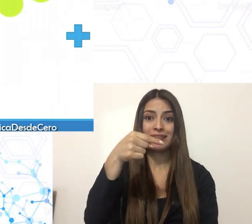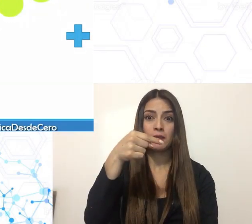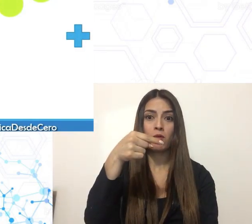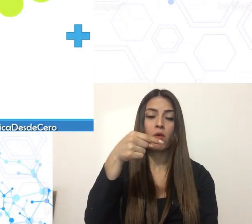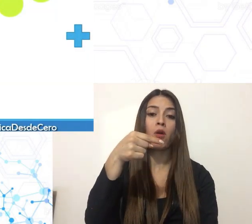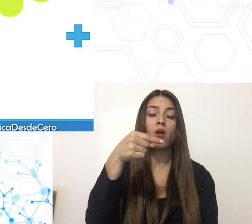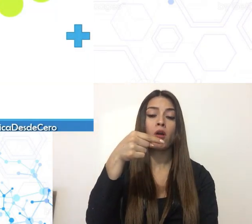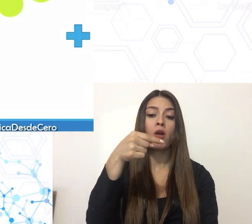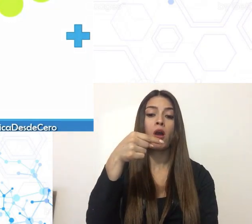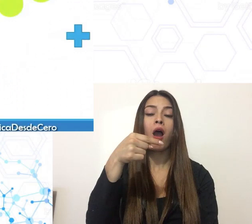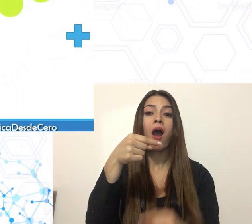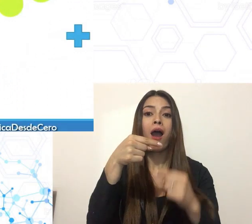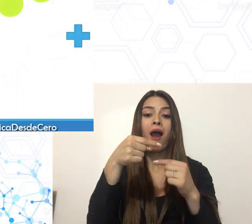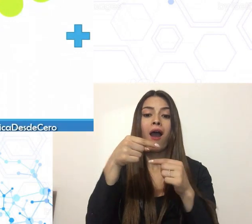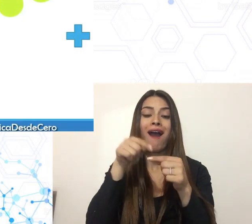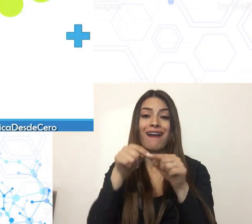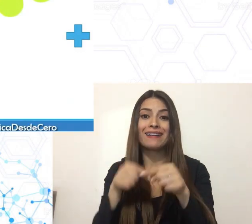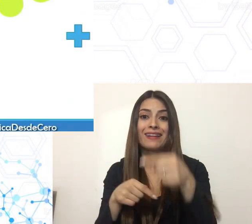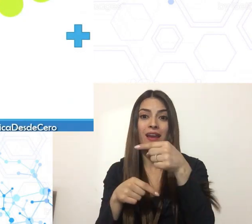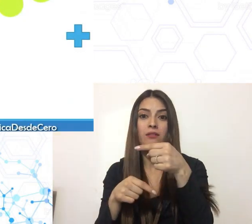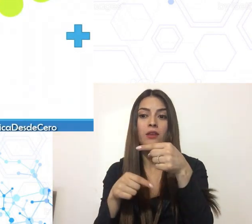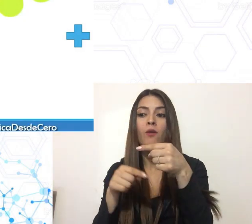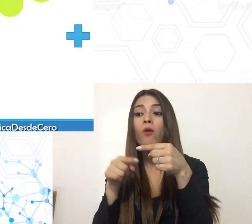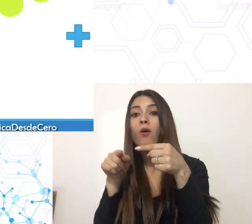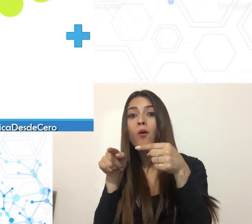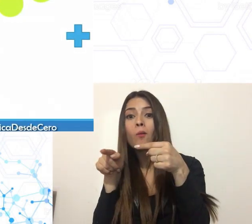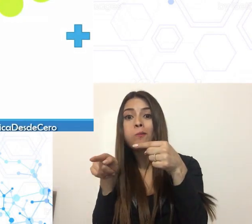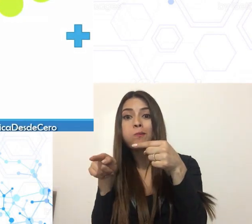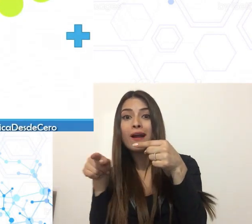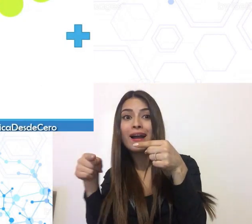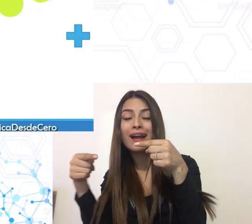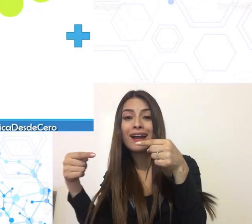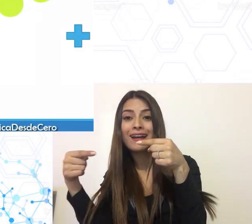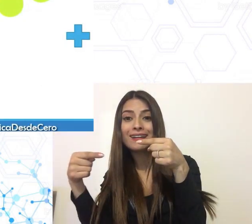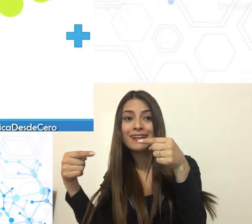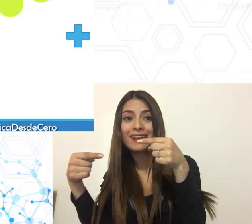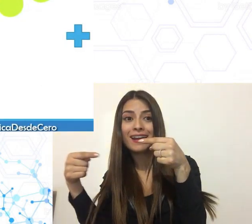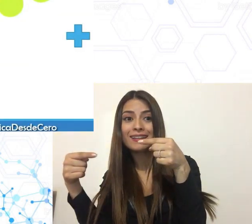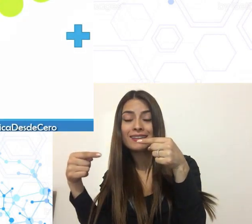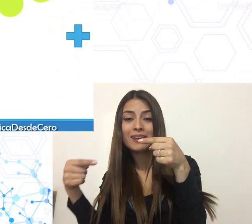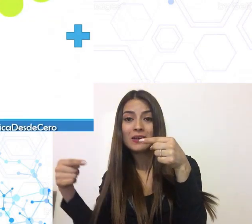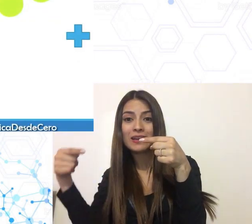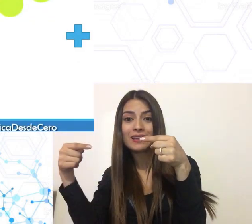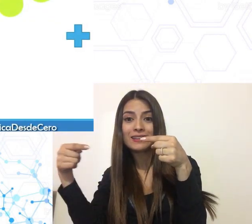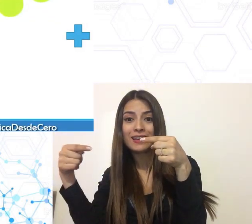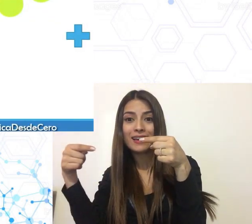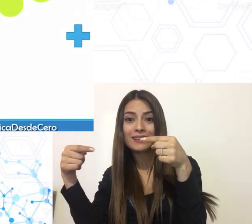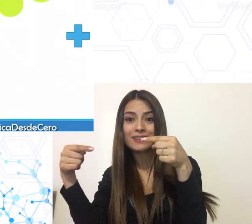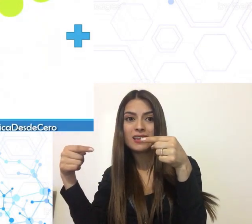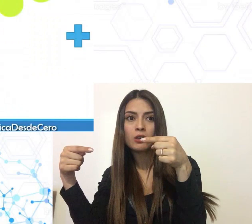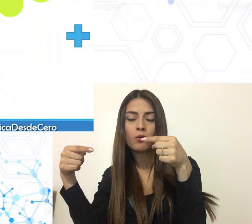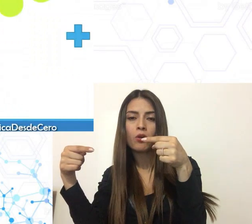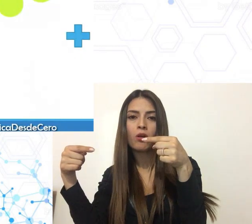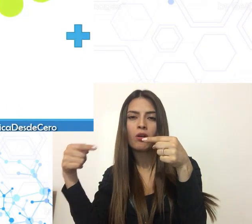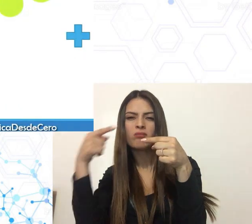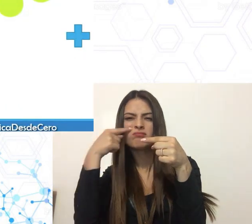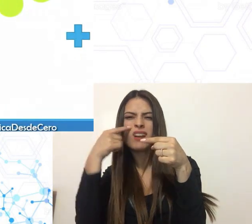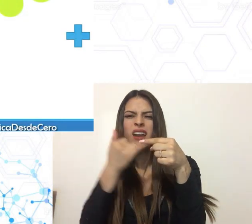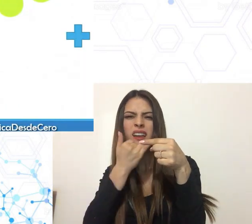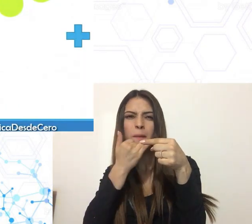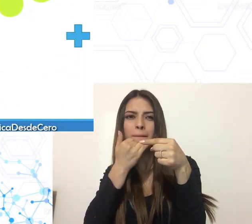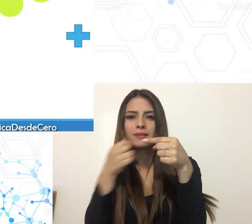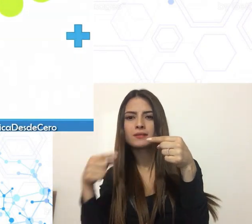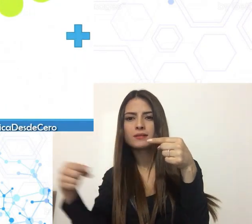poner por la parte negativa, yo observo cómo ese haz que sale del cátodo, lo puedo